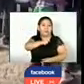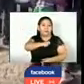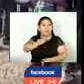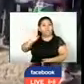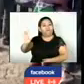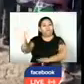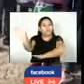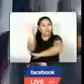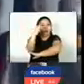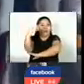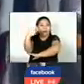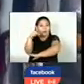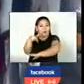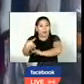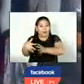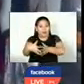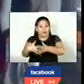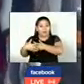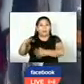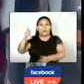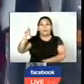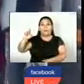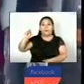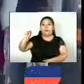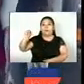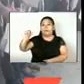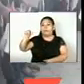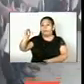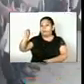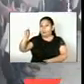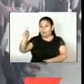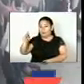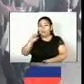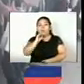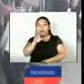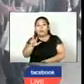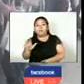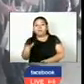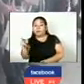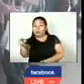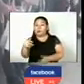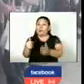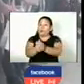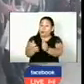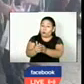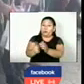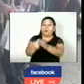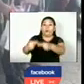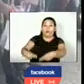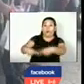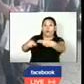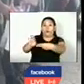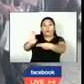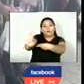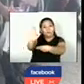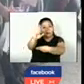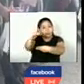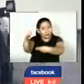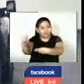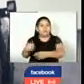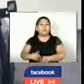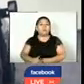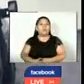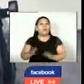embajada de los Estados Unidos, Brendan O'Brien, frente a la crisis migratoria registrada en la frontera sur del país norteamericano.